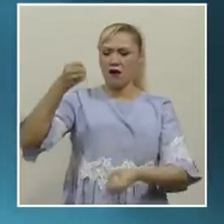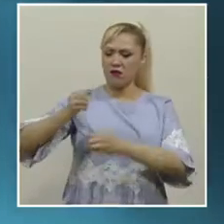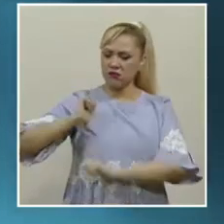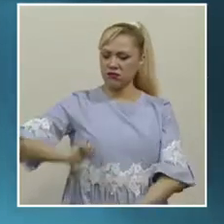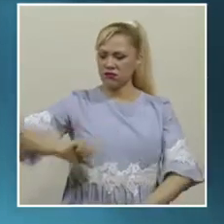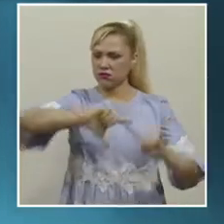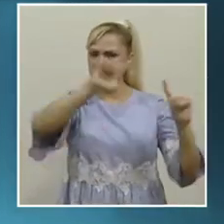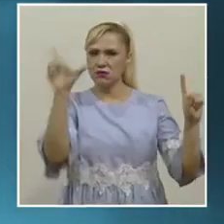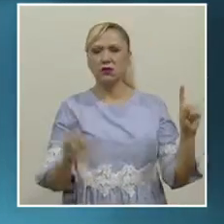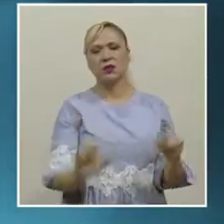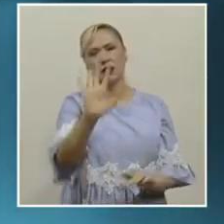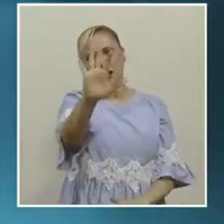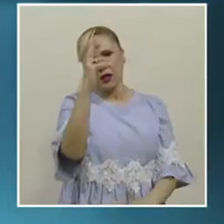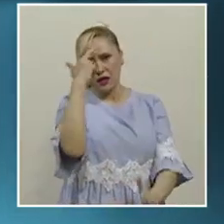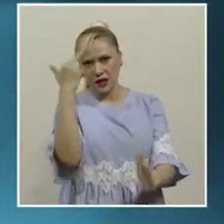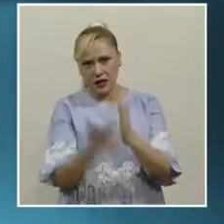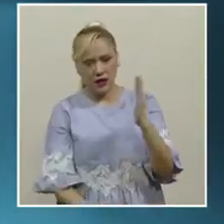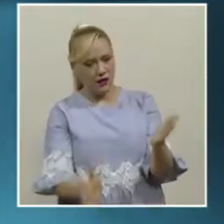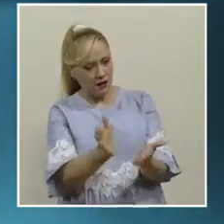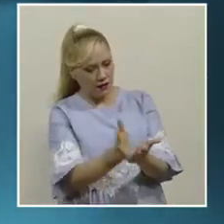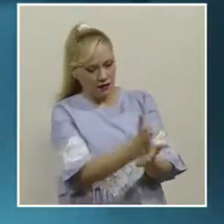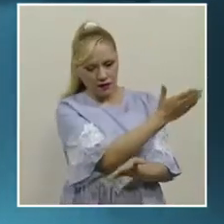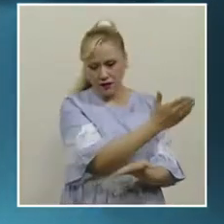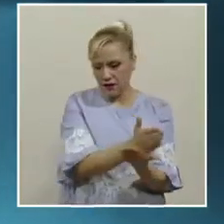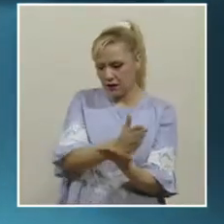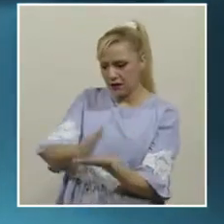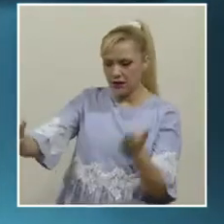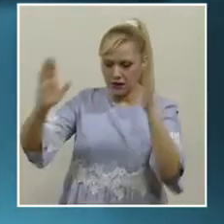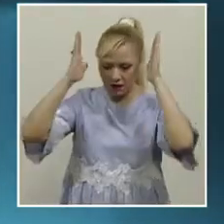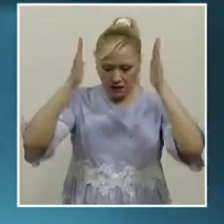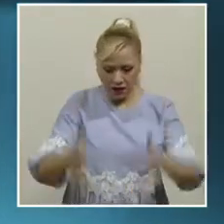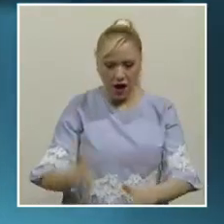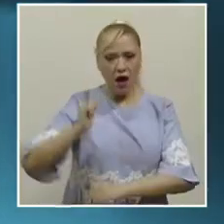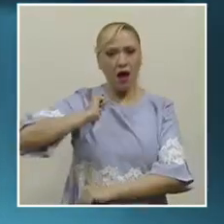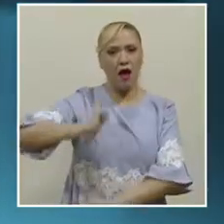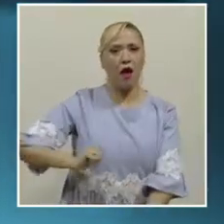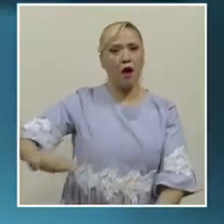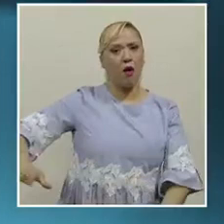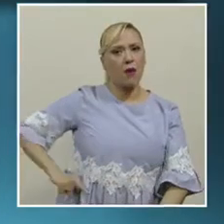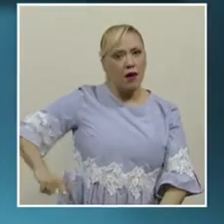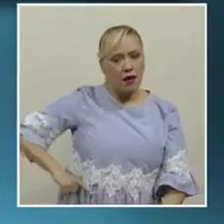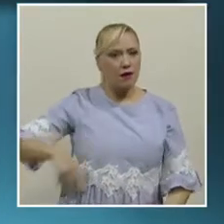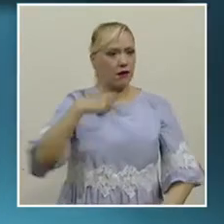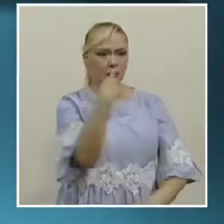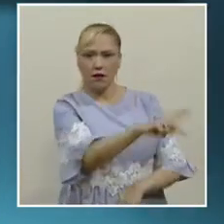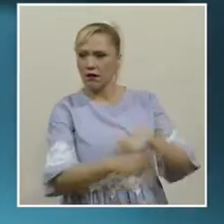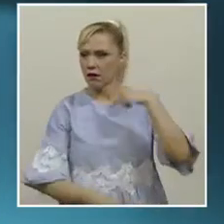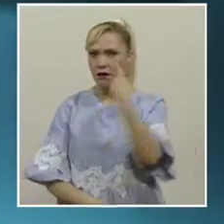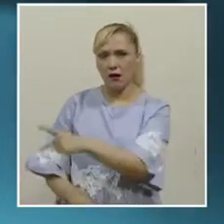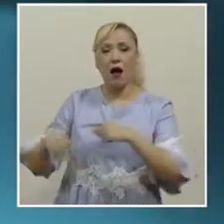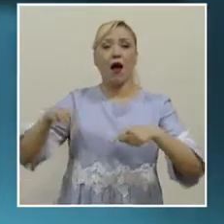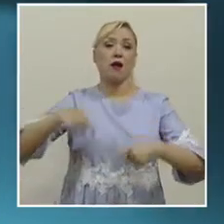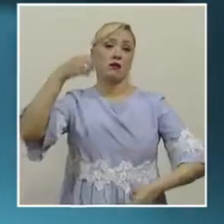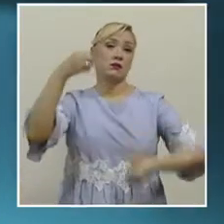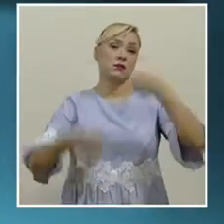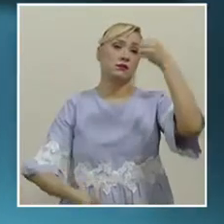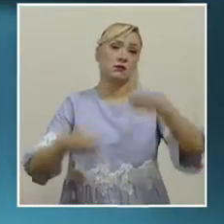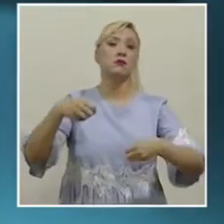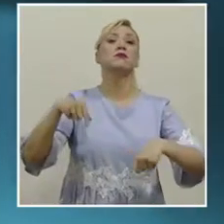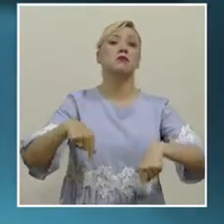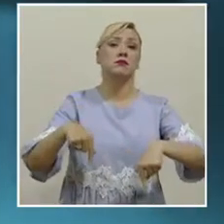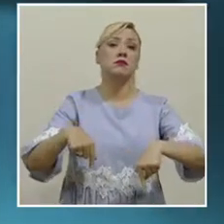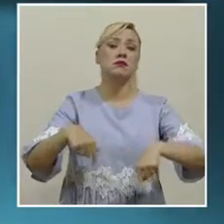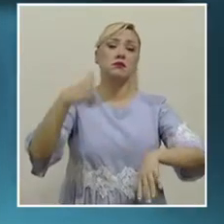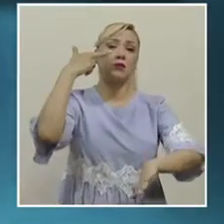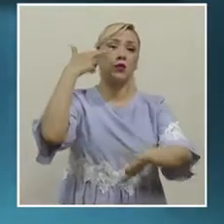violando el principio de la división de poderes, soslayando que es precisamente el Poder Judicial en quien recae la salvaguarda del